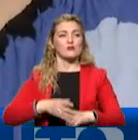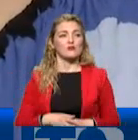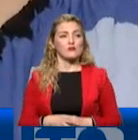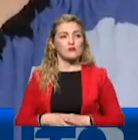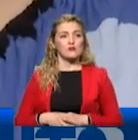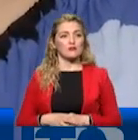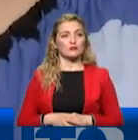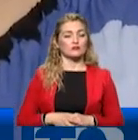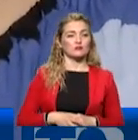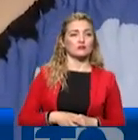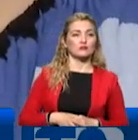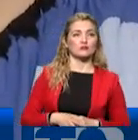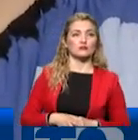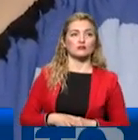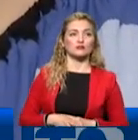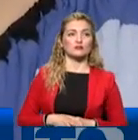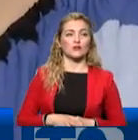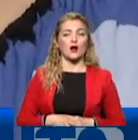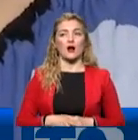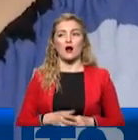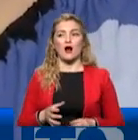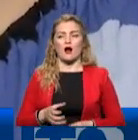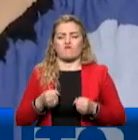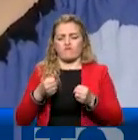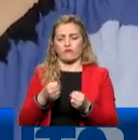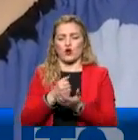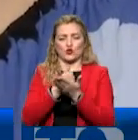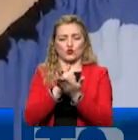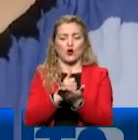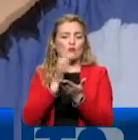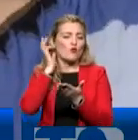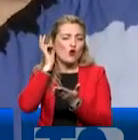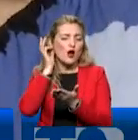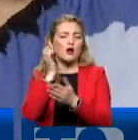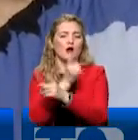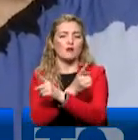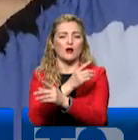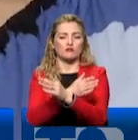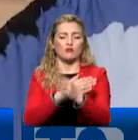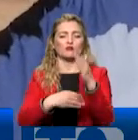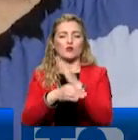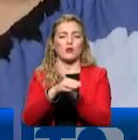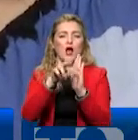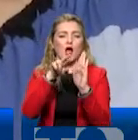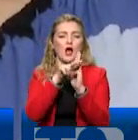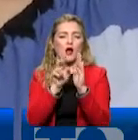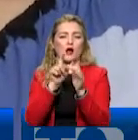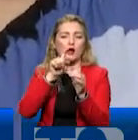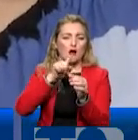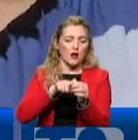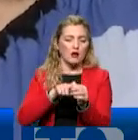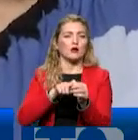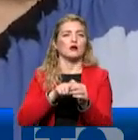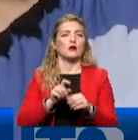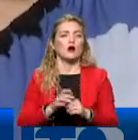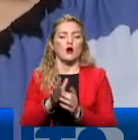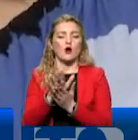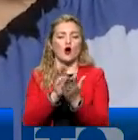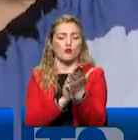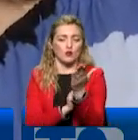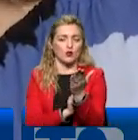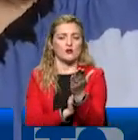en empoderar a las mujeres con discapacidad, en especial con discapacidad motriz. Uno de los requisitos para las inscripciones era tener un